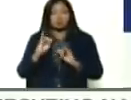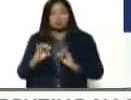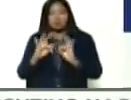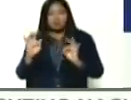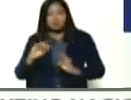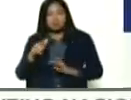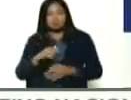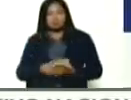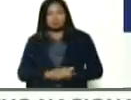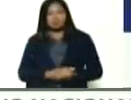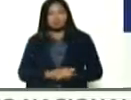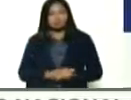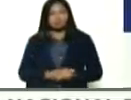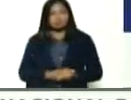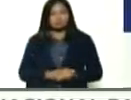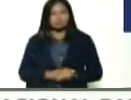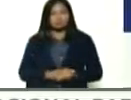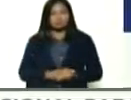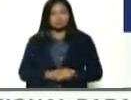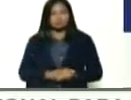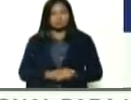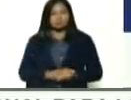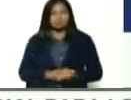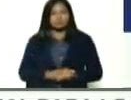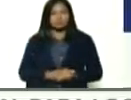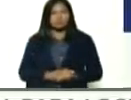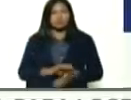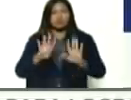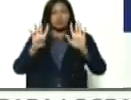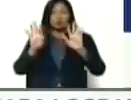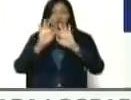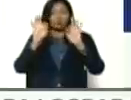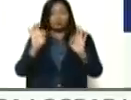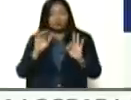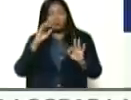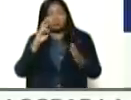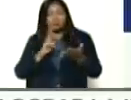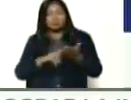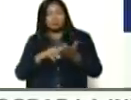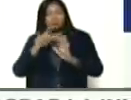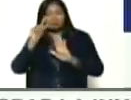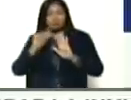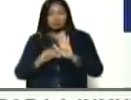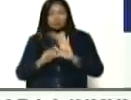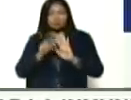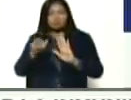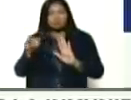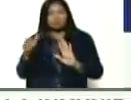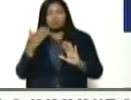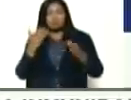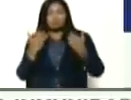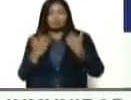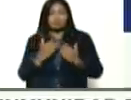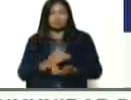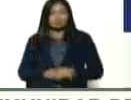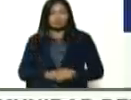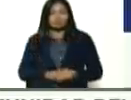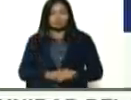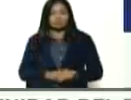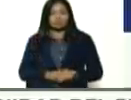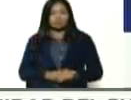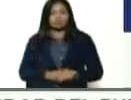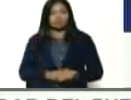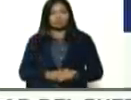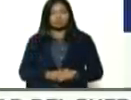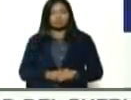bajar la guardia en las nueve entidades restantes hubo disminución de casos las entidades